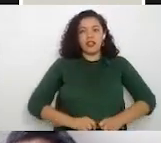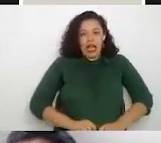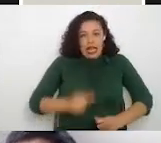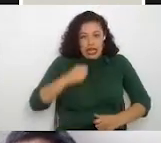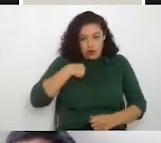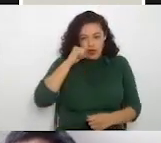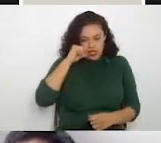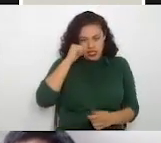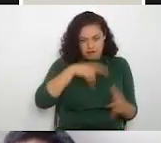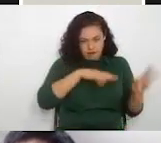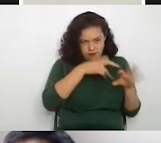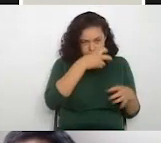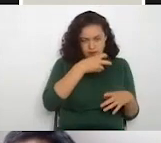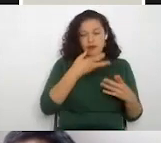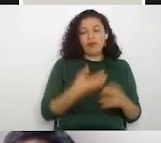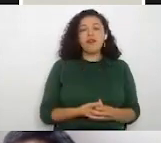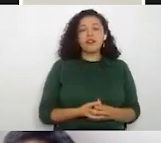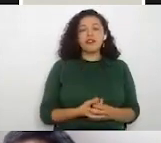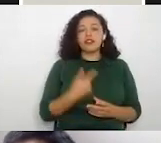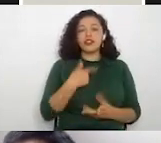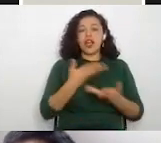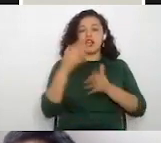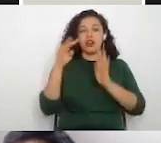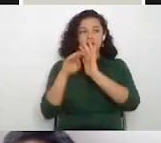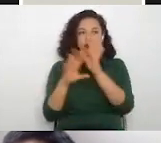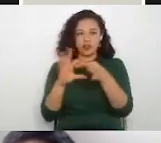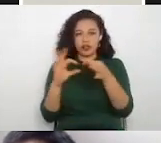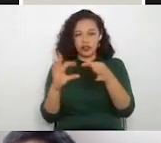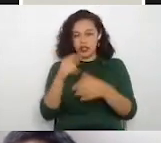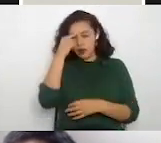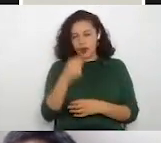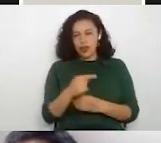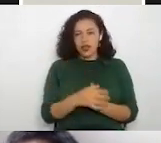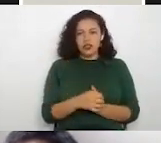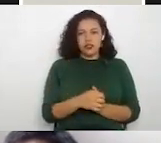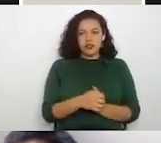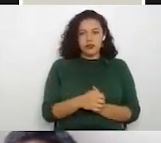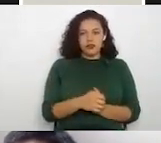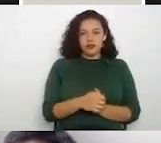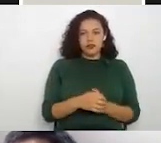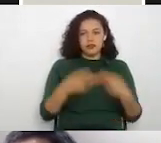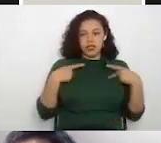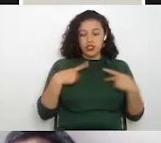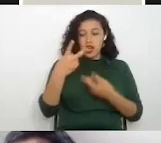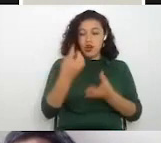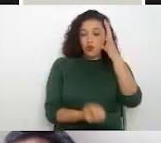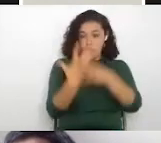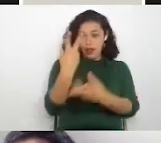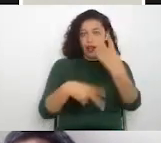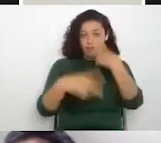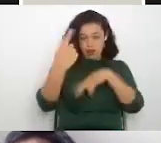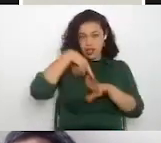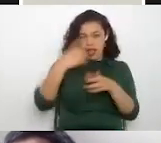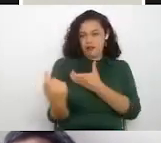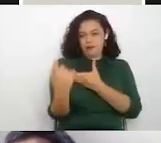el procedimiento para dar, para una residente de nuevo ingreso. Entonces,